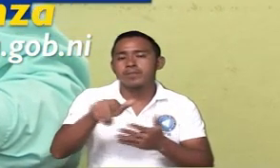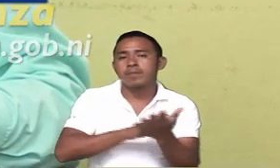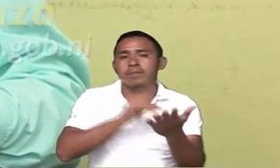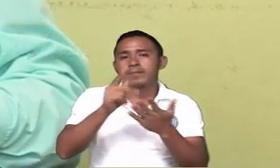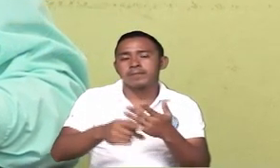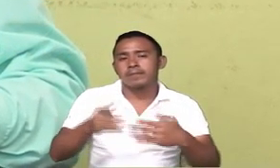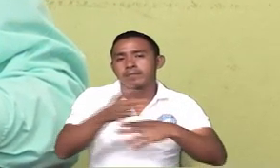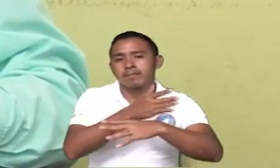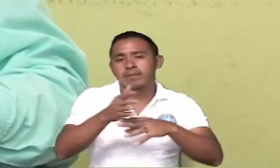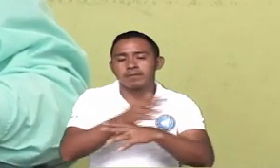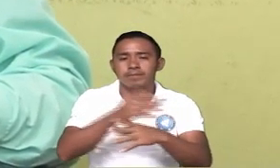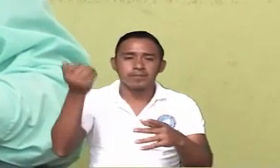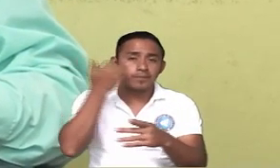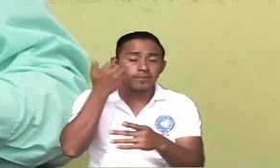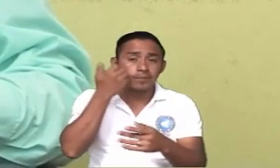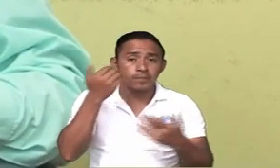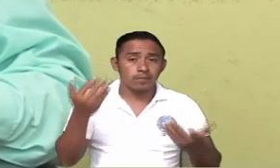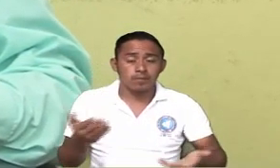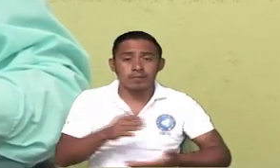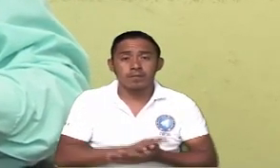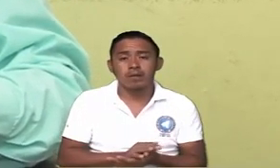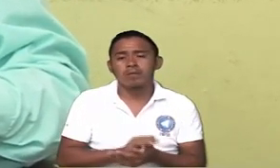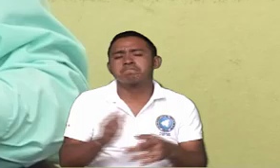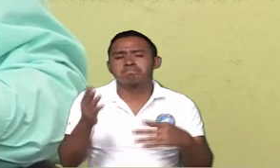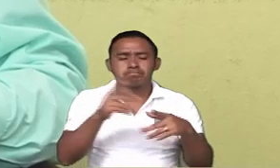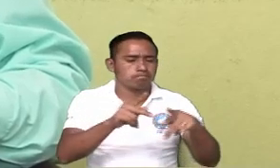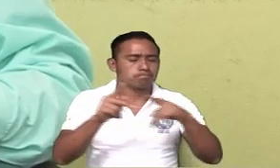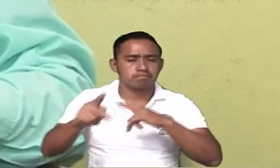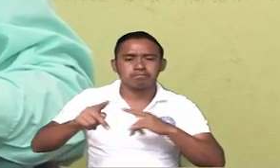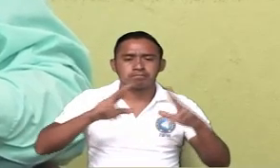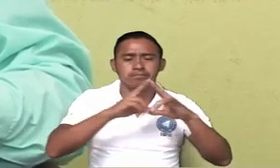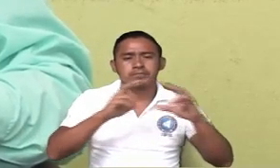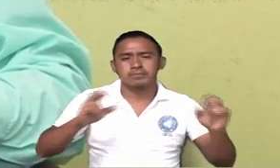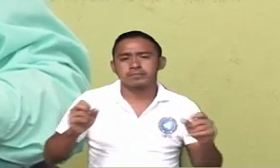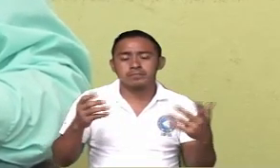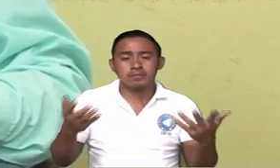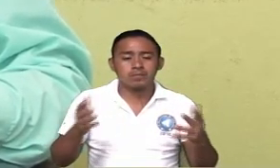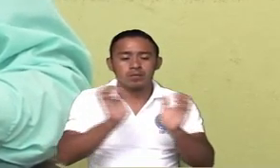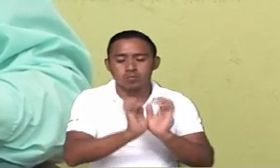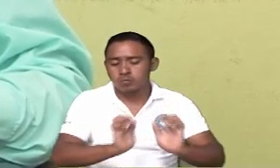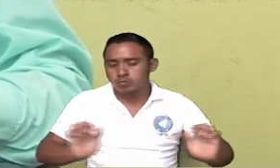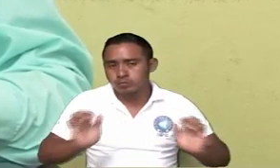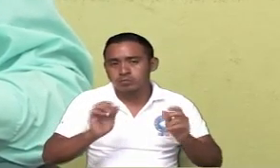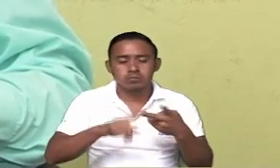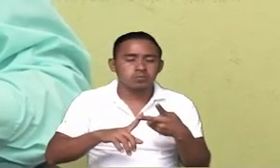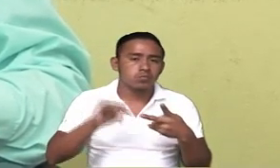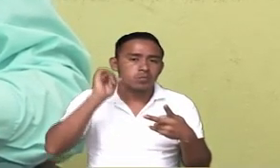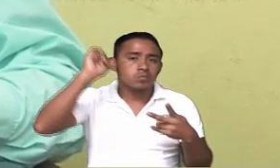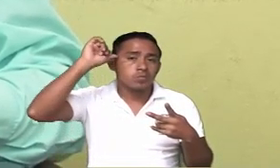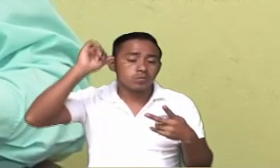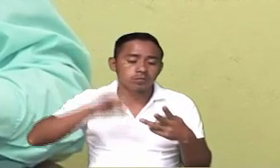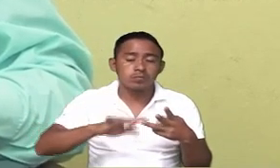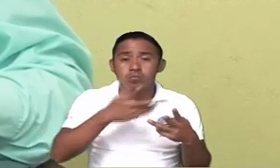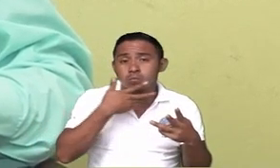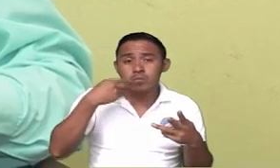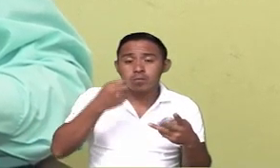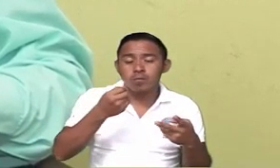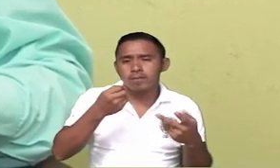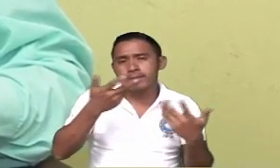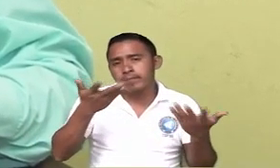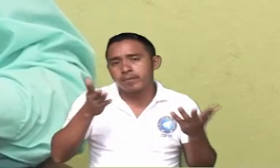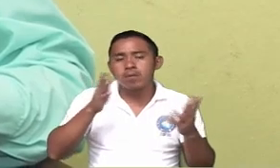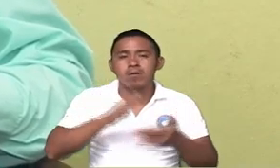los diferentes padecimientos que afecta a la población nicaragüense, ya sea en niños, adultos, jóvenes,